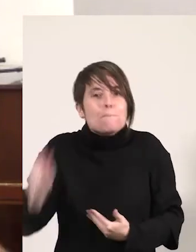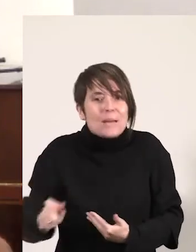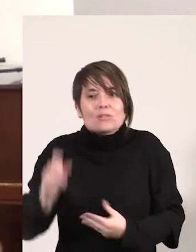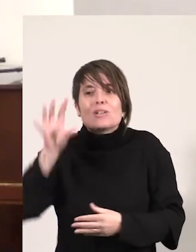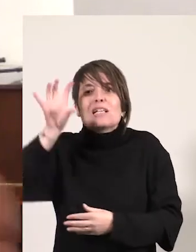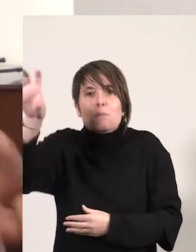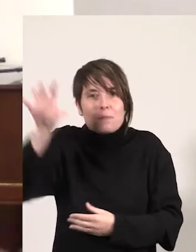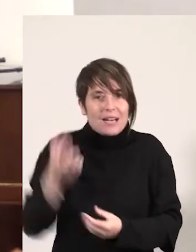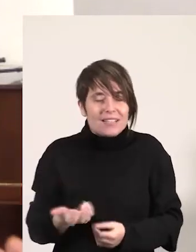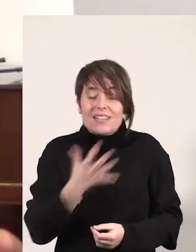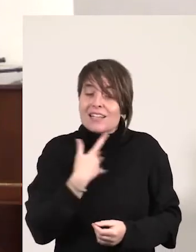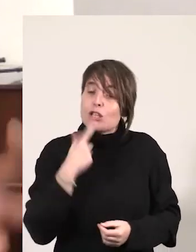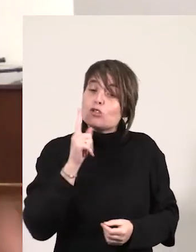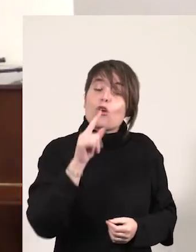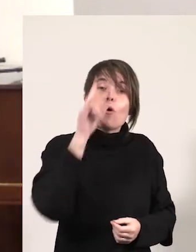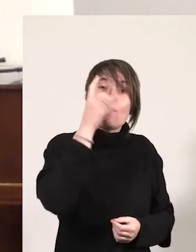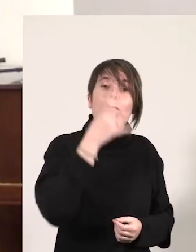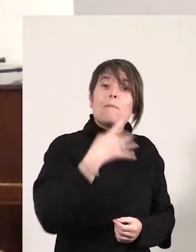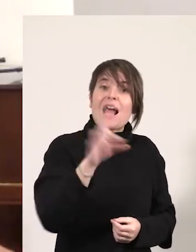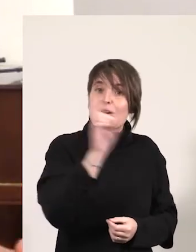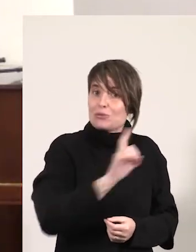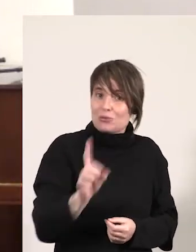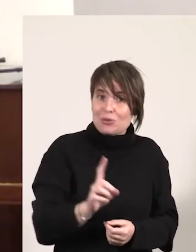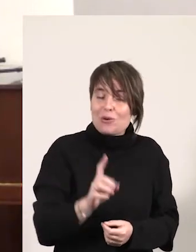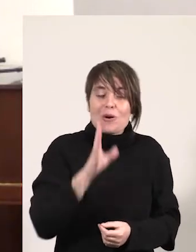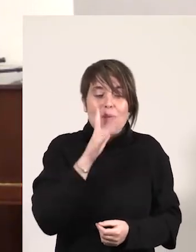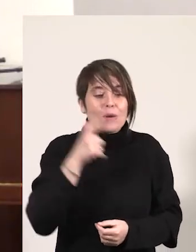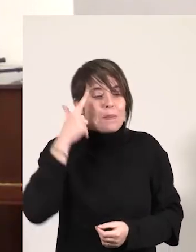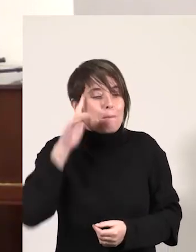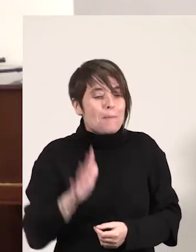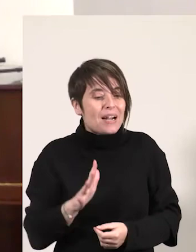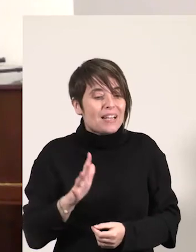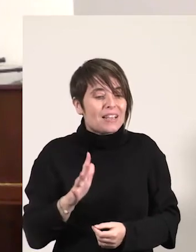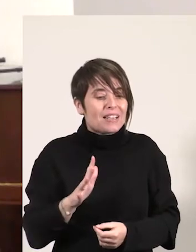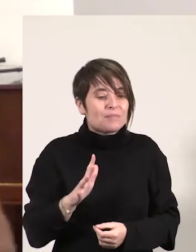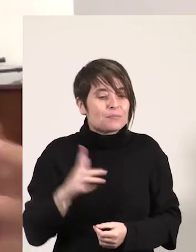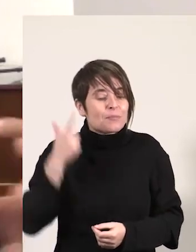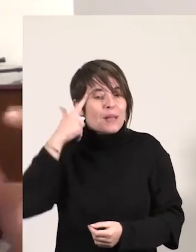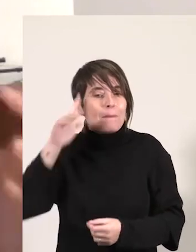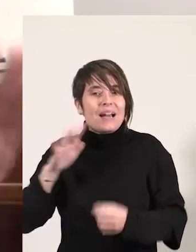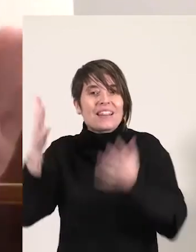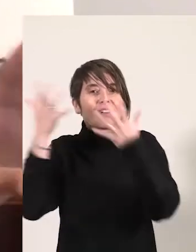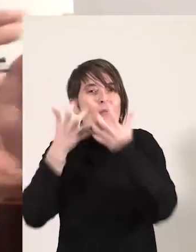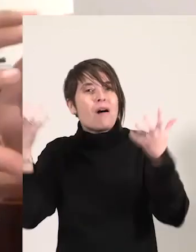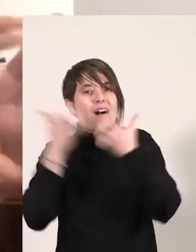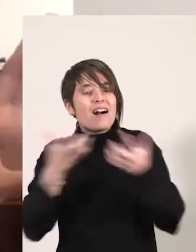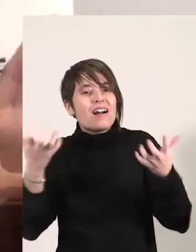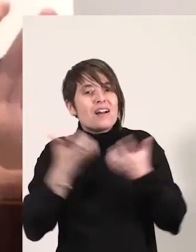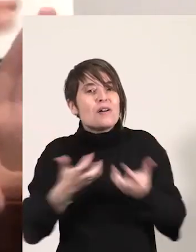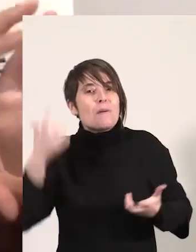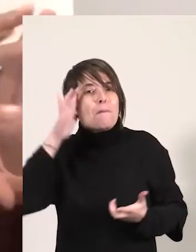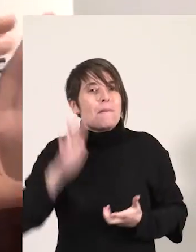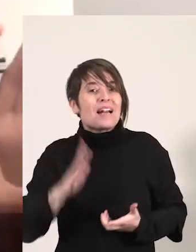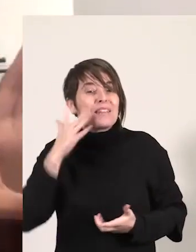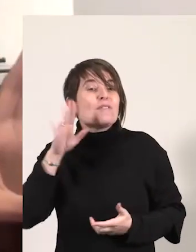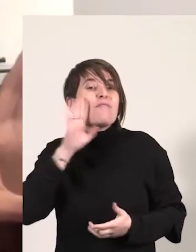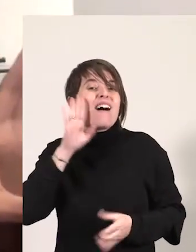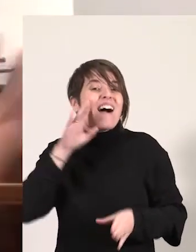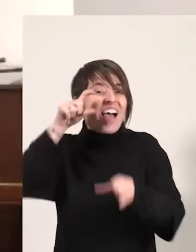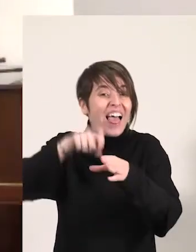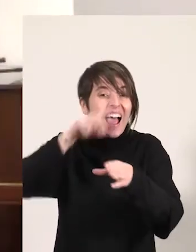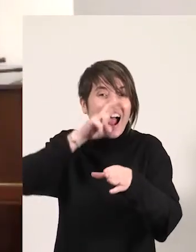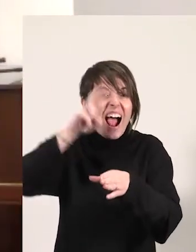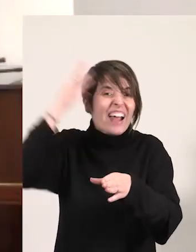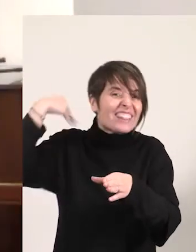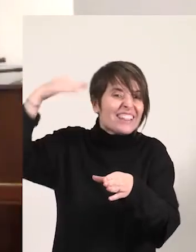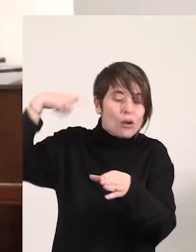ayuda humanitaria sobre el terreno son personas del propio país, no solo personas blancas, porque se está... O sea, es como... una narrativa que